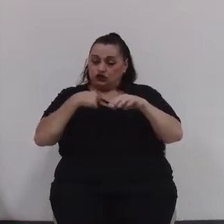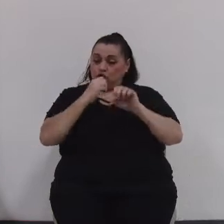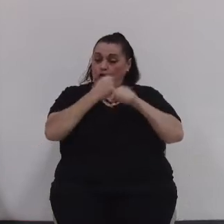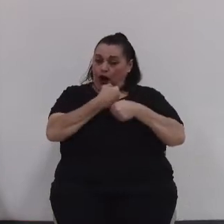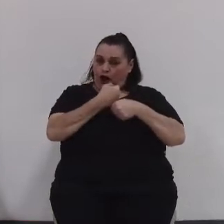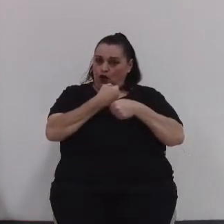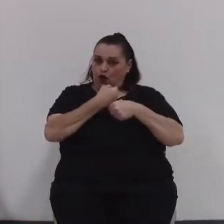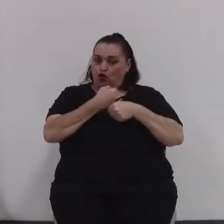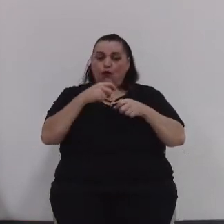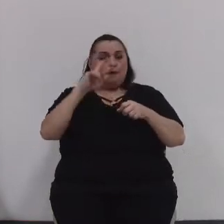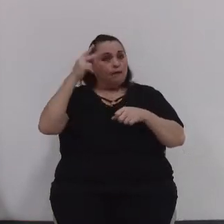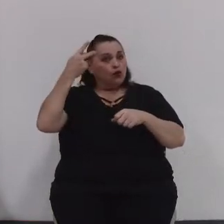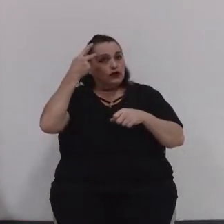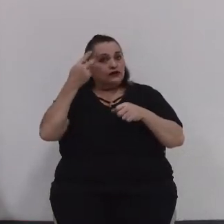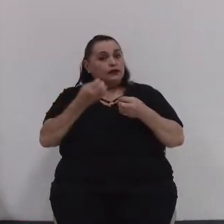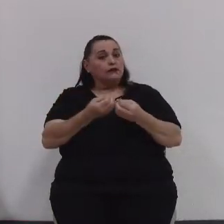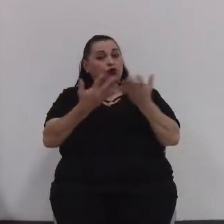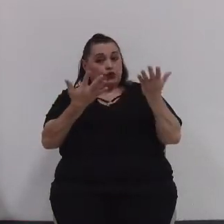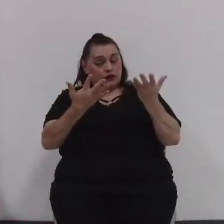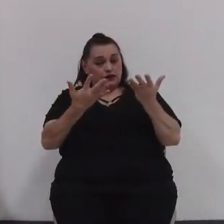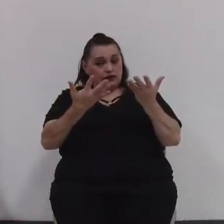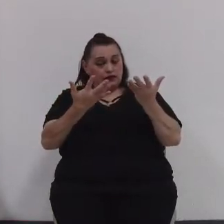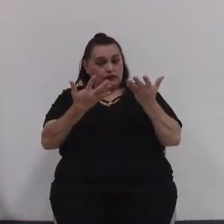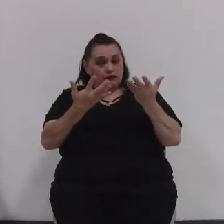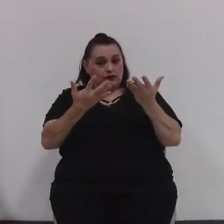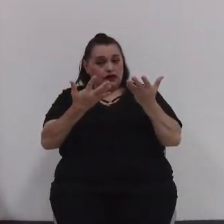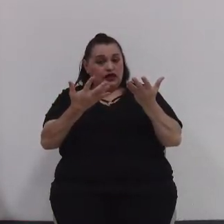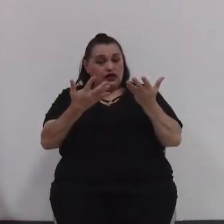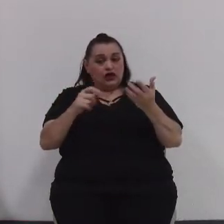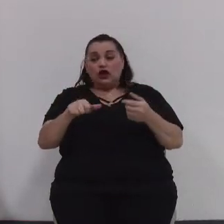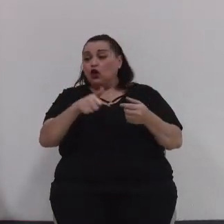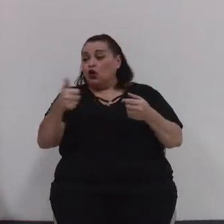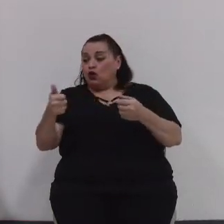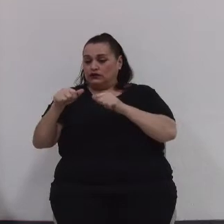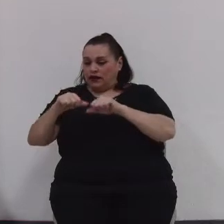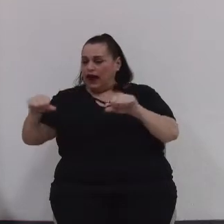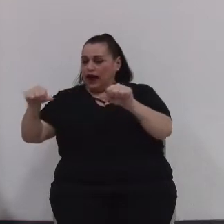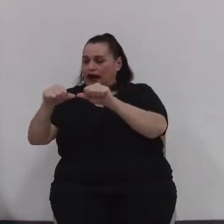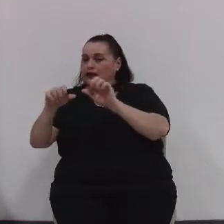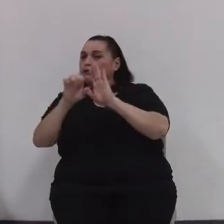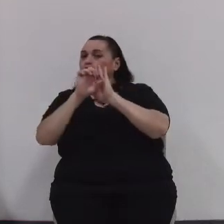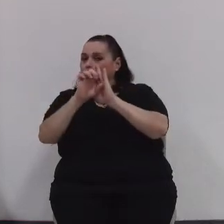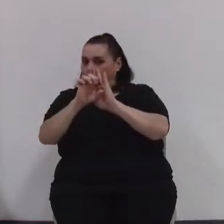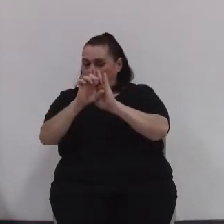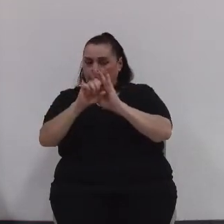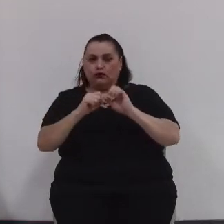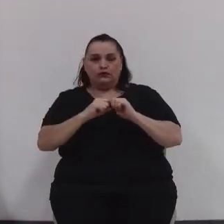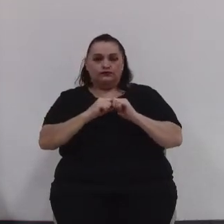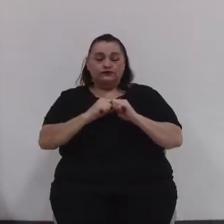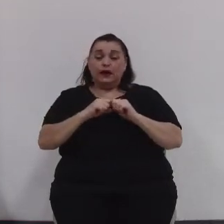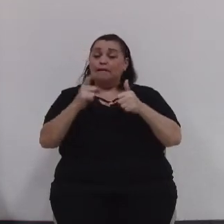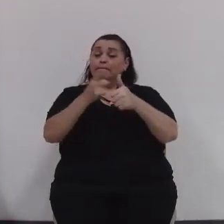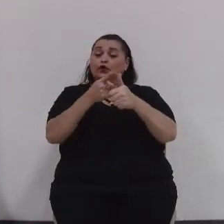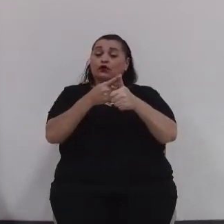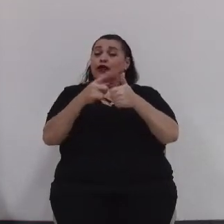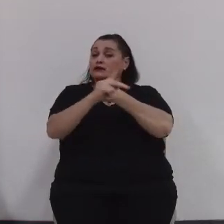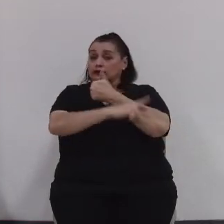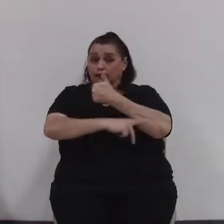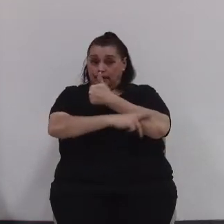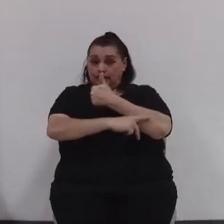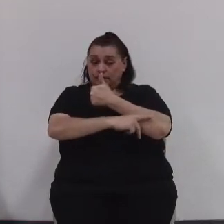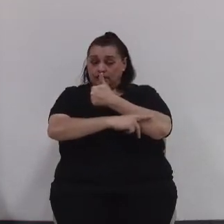campo de la política pública y lo que hay en otro campo. Voy a ponerle en este caso, por ejemplo, la prioridad que tiene el país